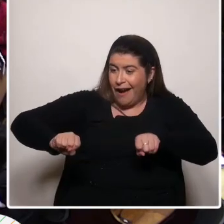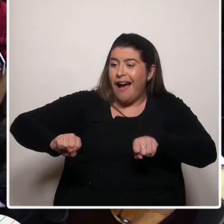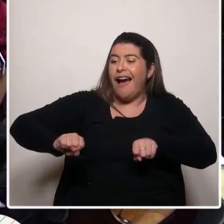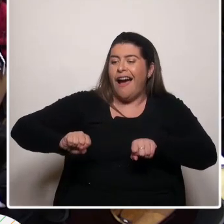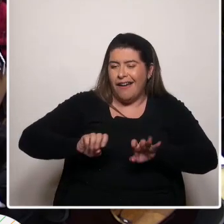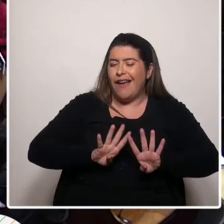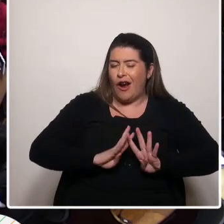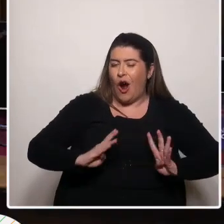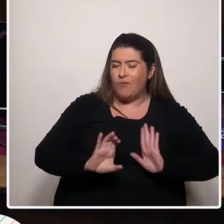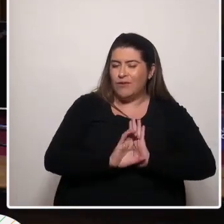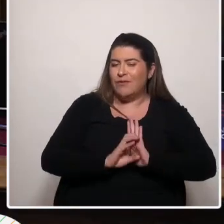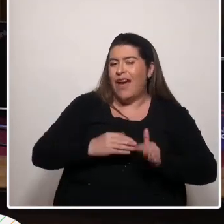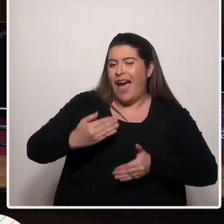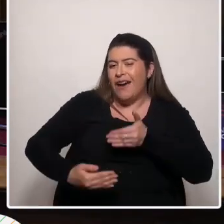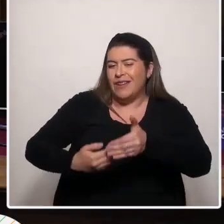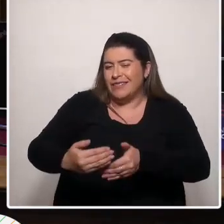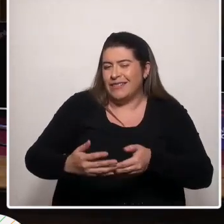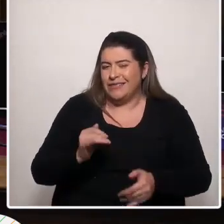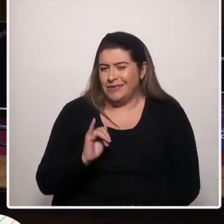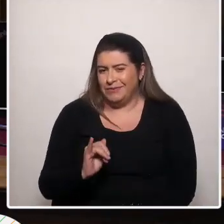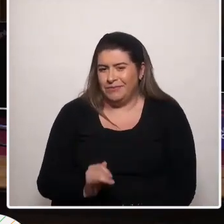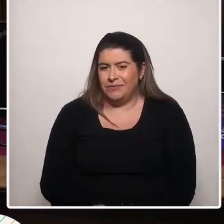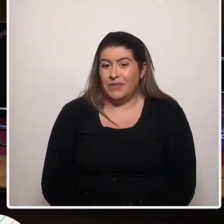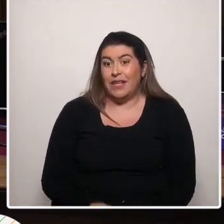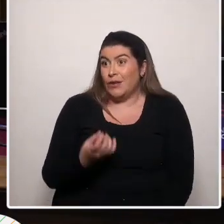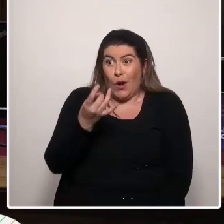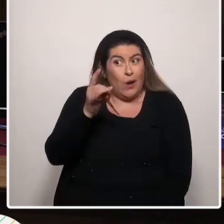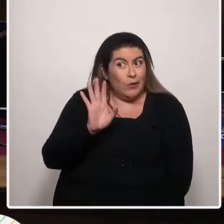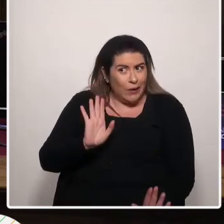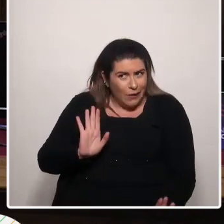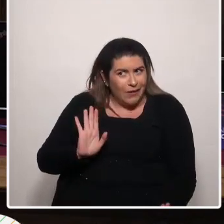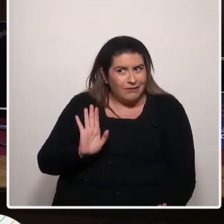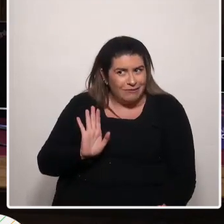capaz de resolver estas dificultades prontamente. Es lo único.